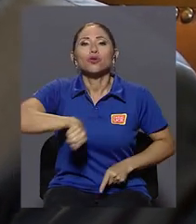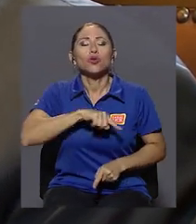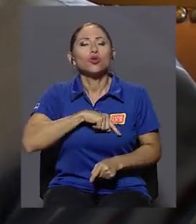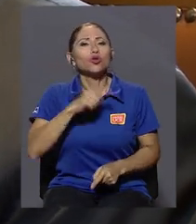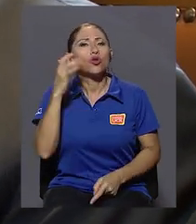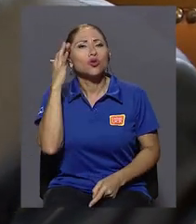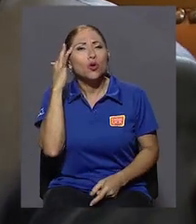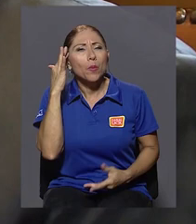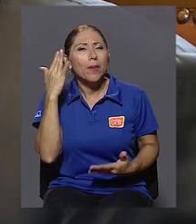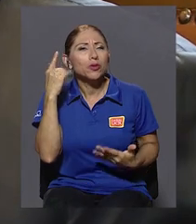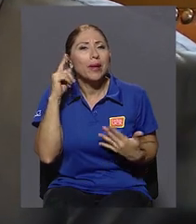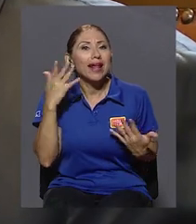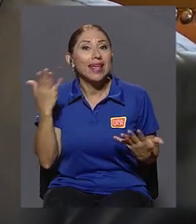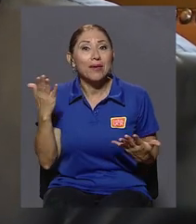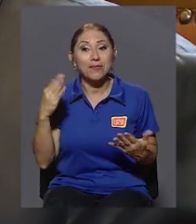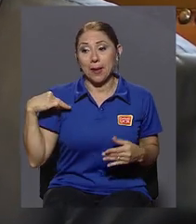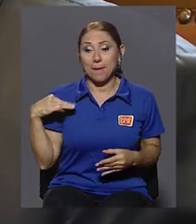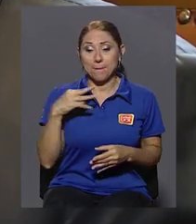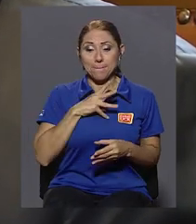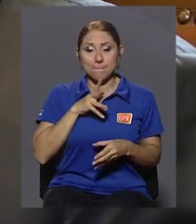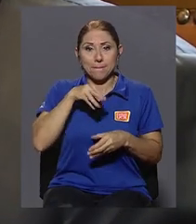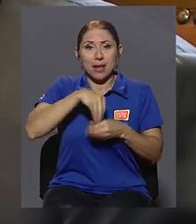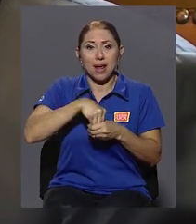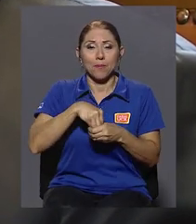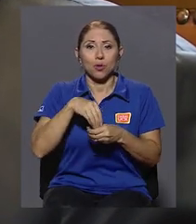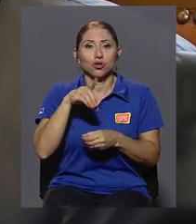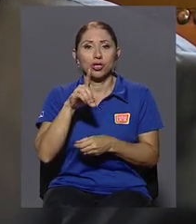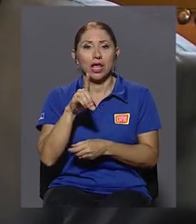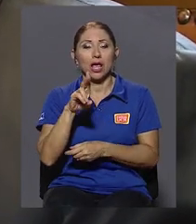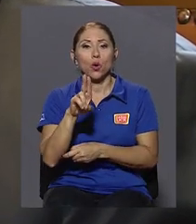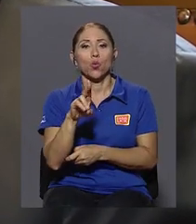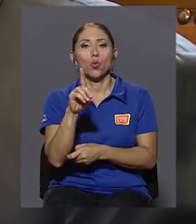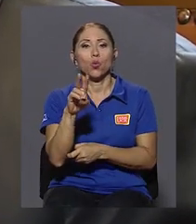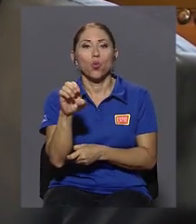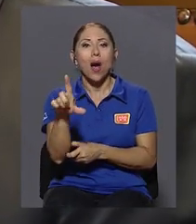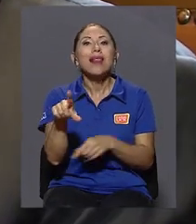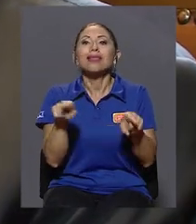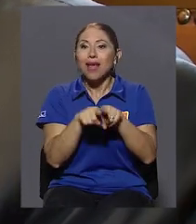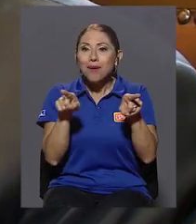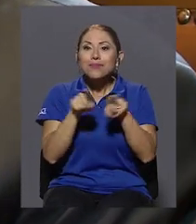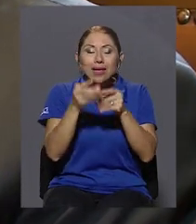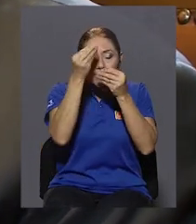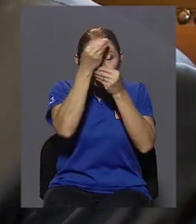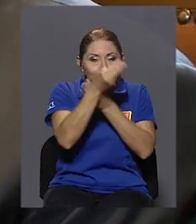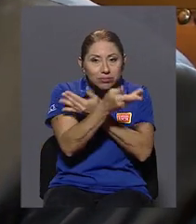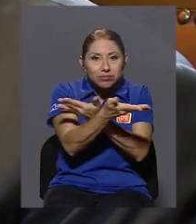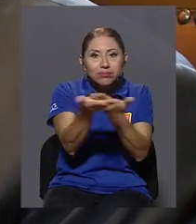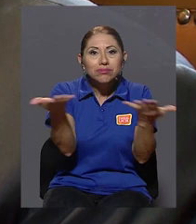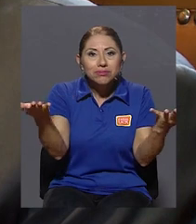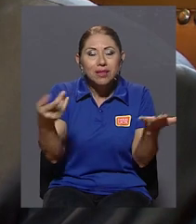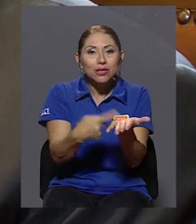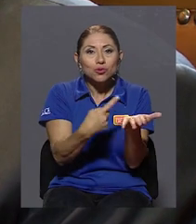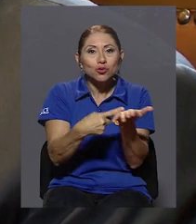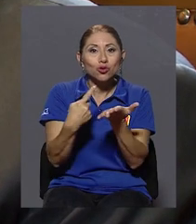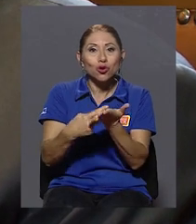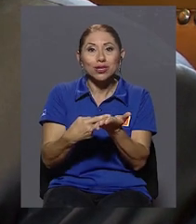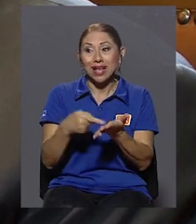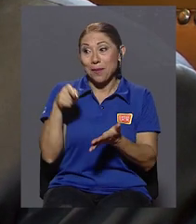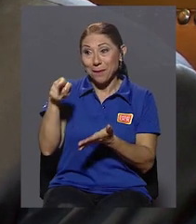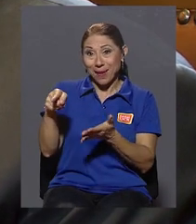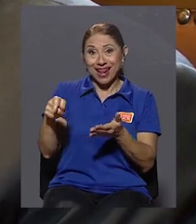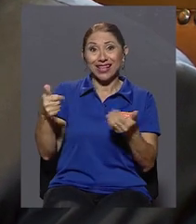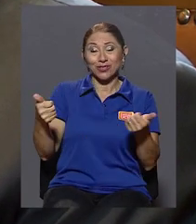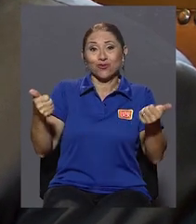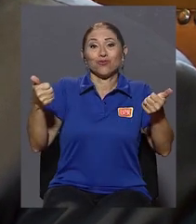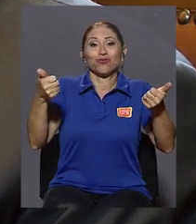por socializar entre la membresía de la UDUAL estas discusiones. Para esto organizamos, como usted recordará,